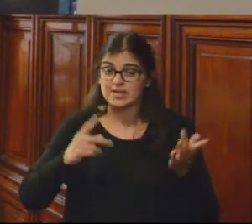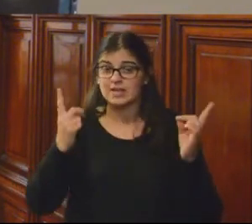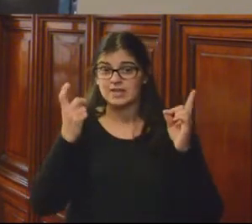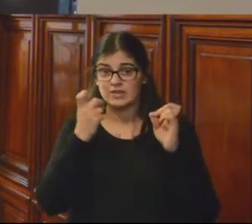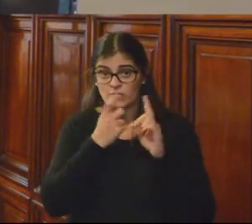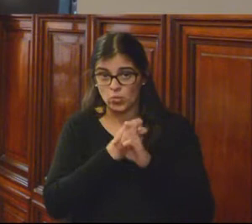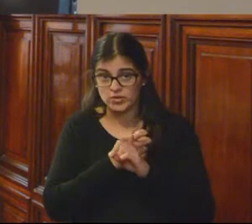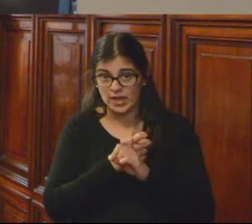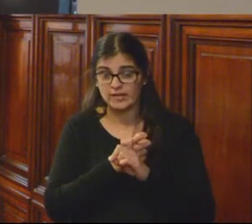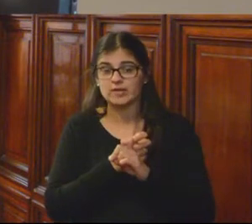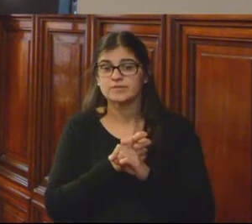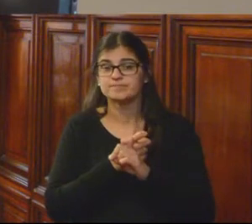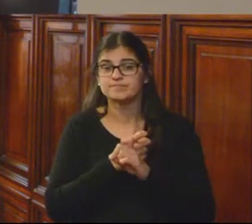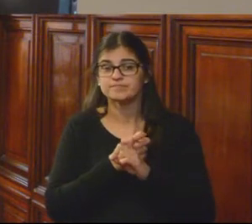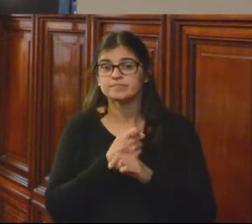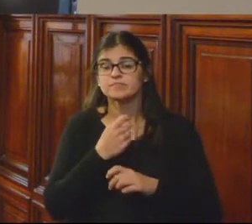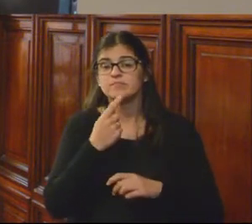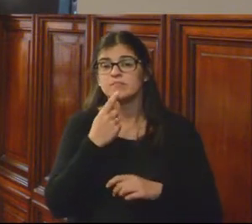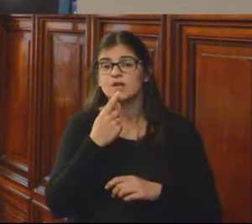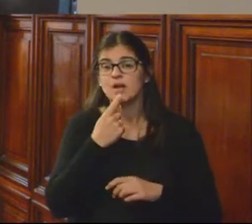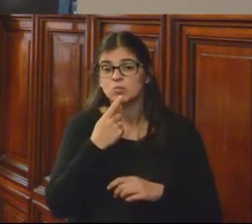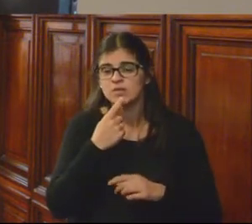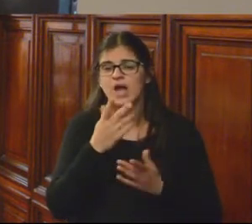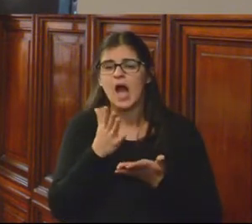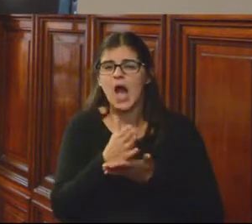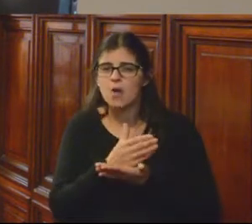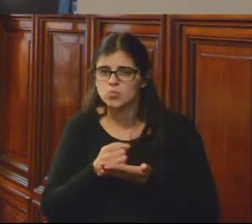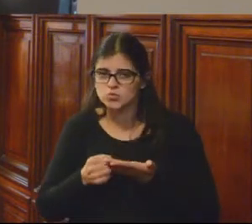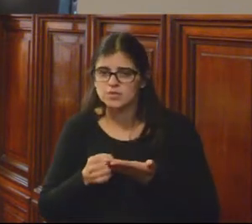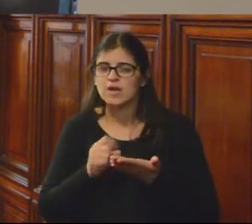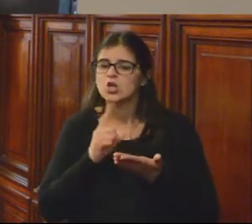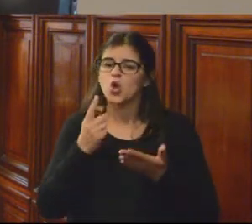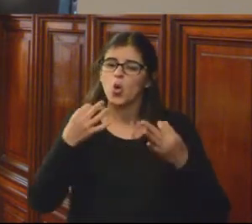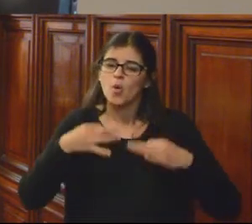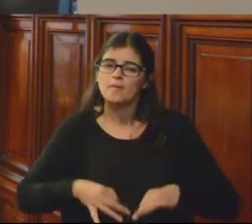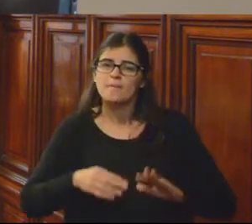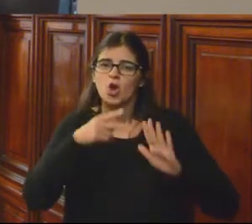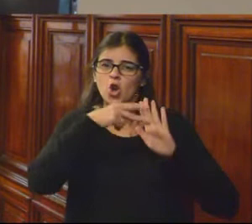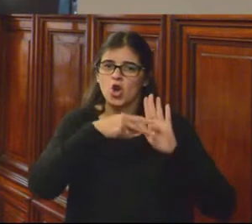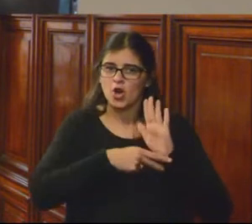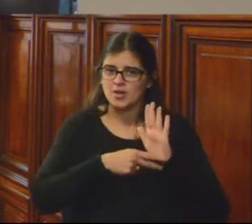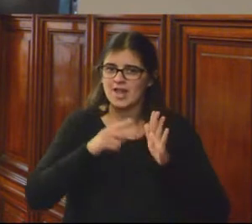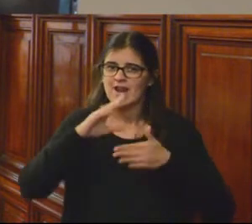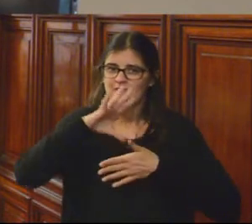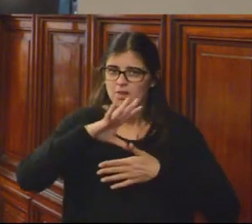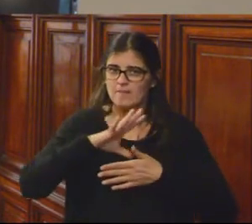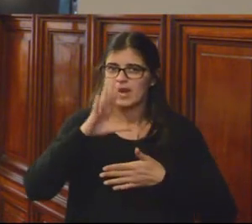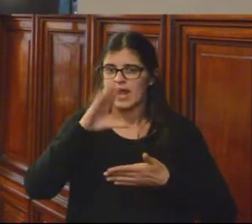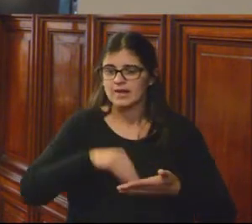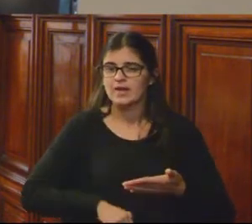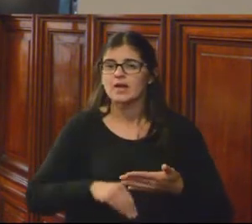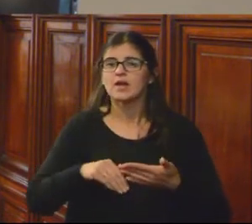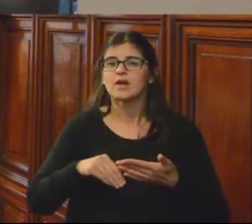dificultades, las políticas abusivas que no cumplen con la normativa interamericana, también